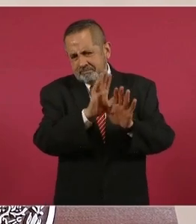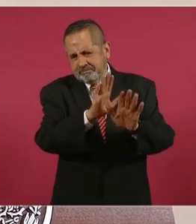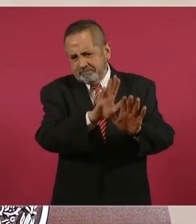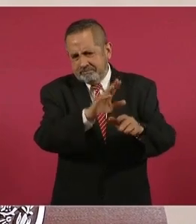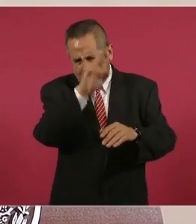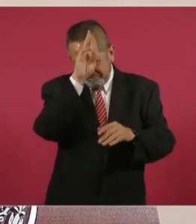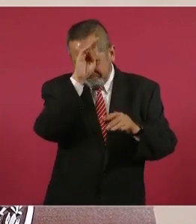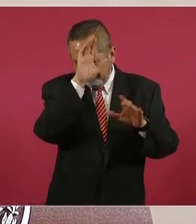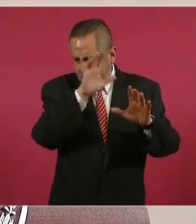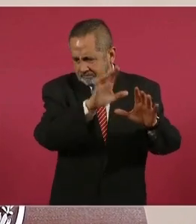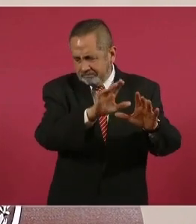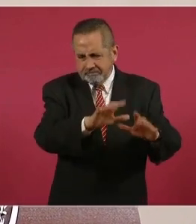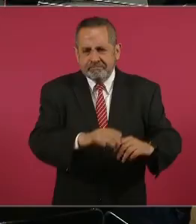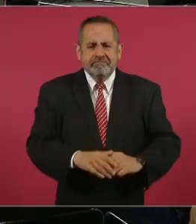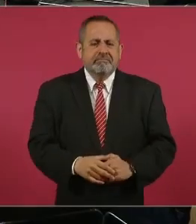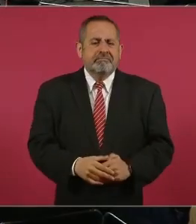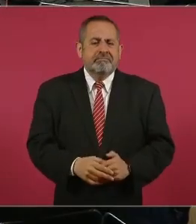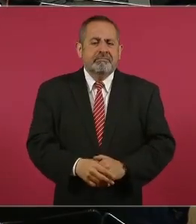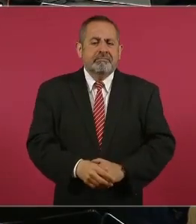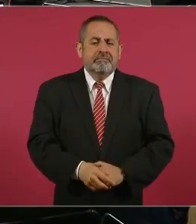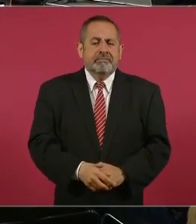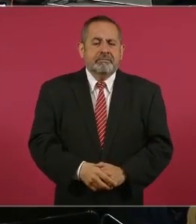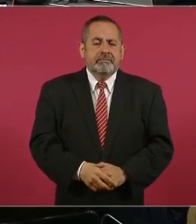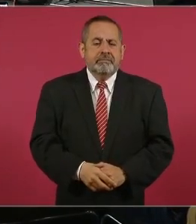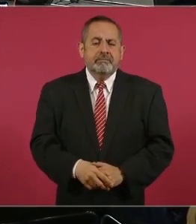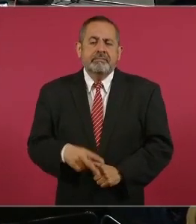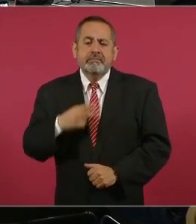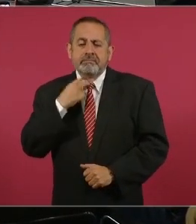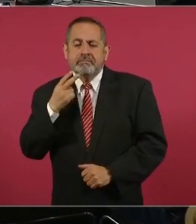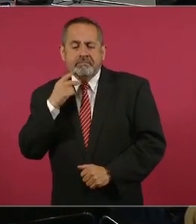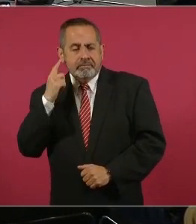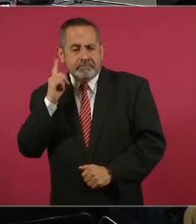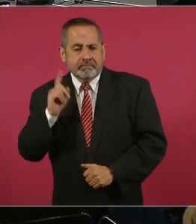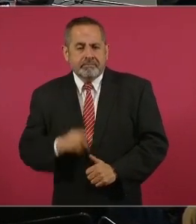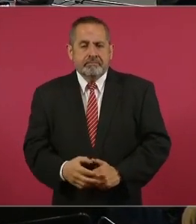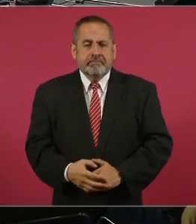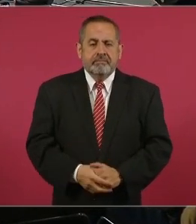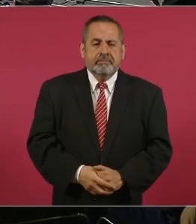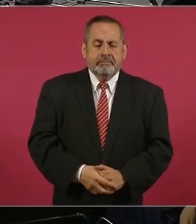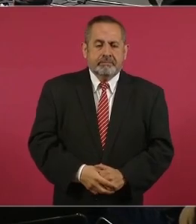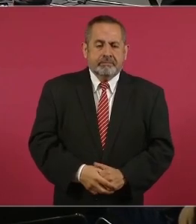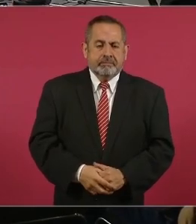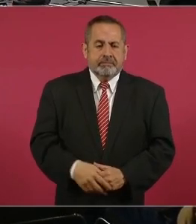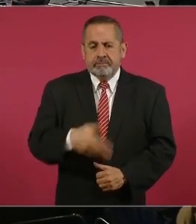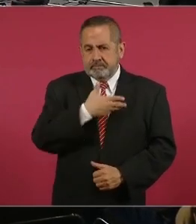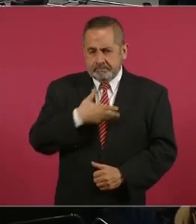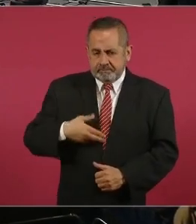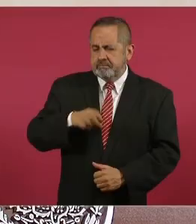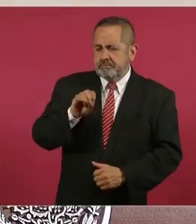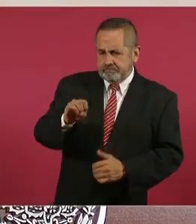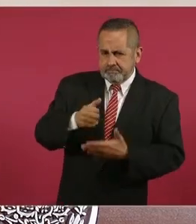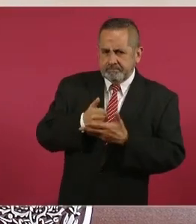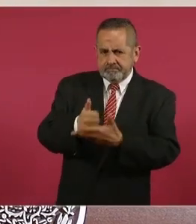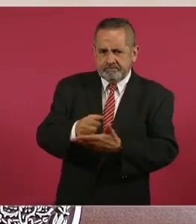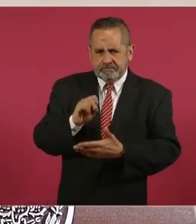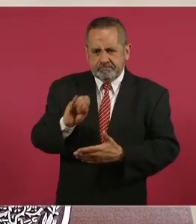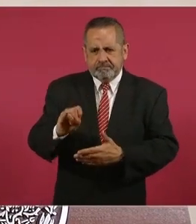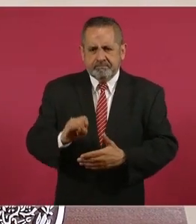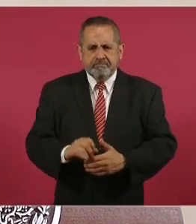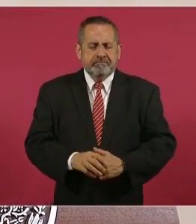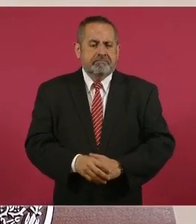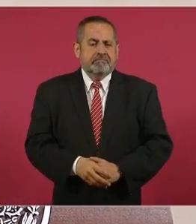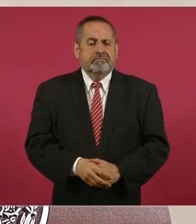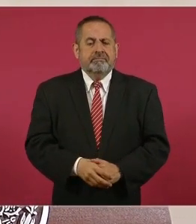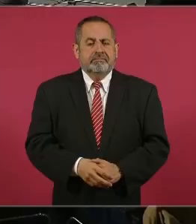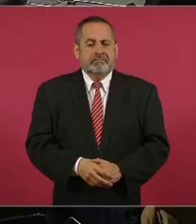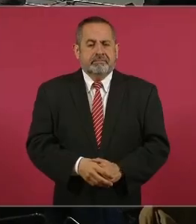¿Es que ofrecería la mediación del gobierno federal? Si ayudamos, sí. ¿Qué podría, alguien podría estar de